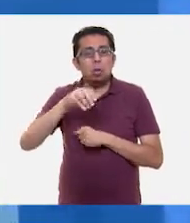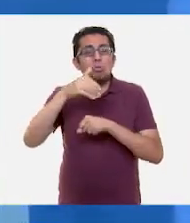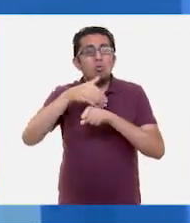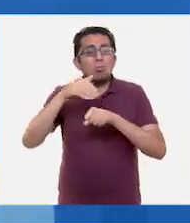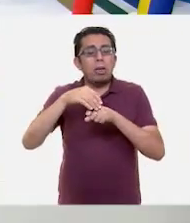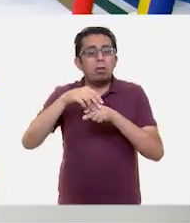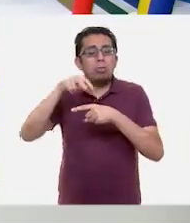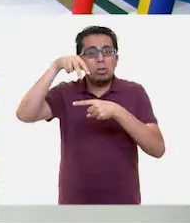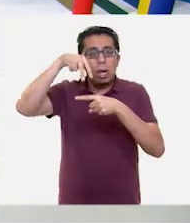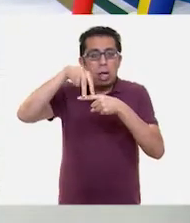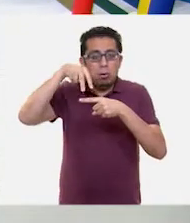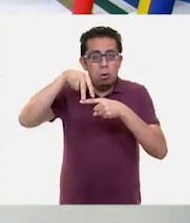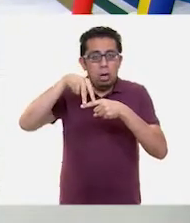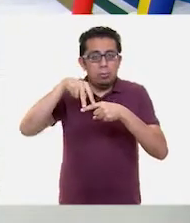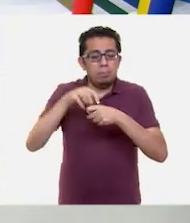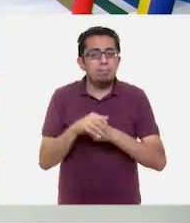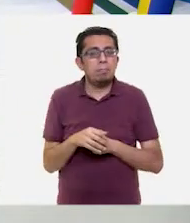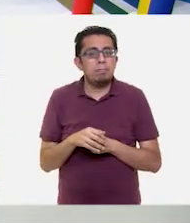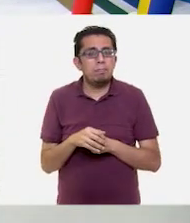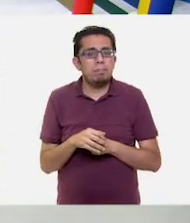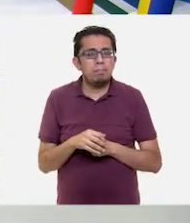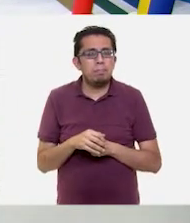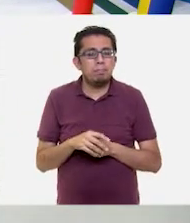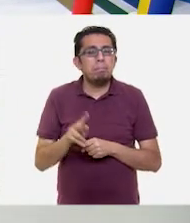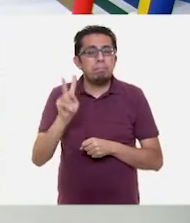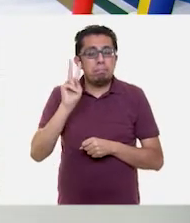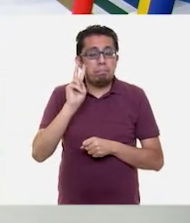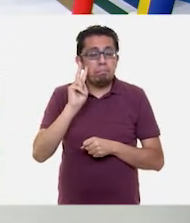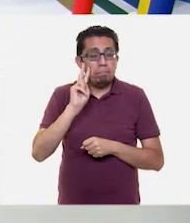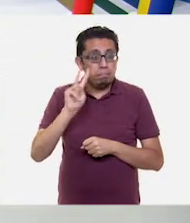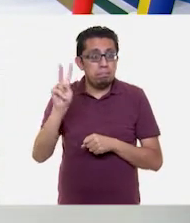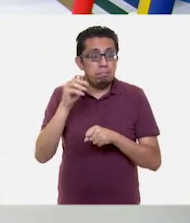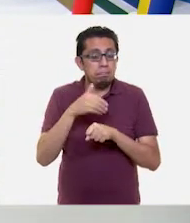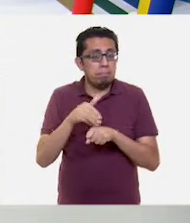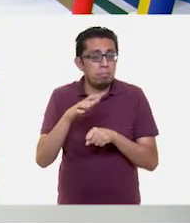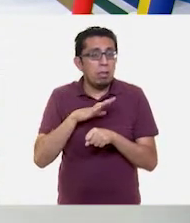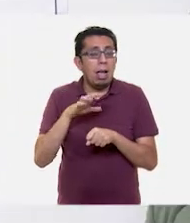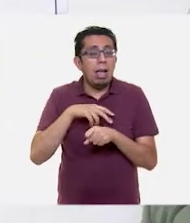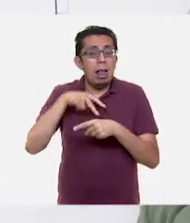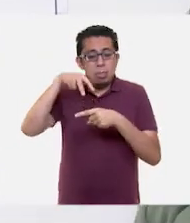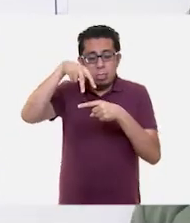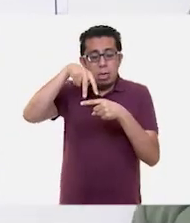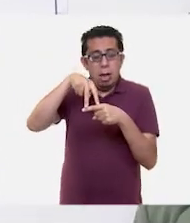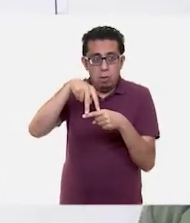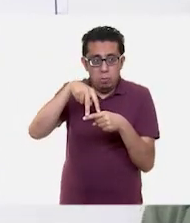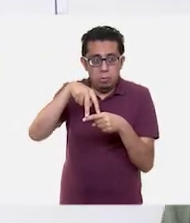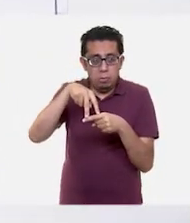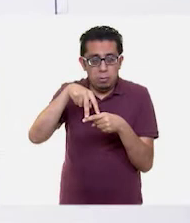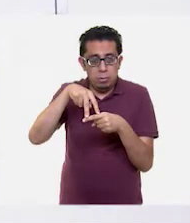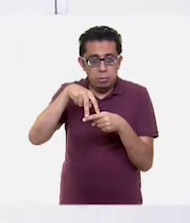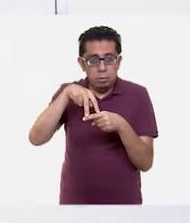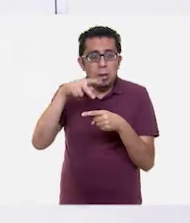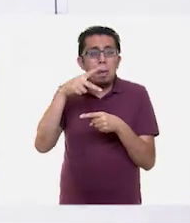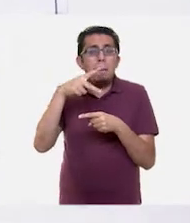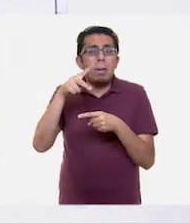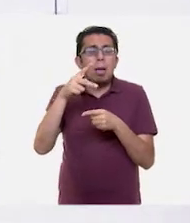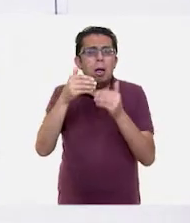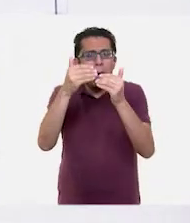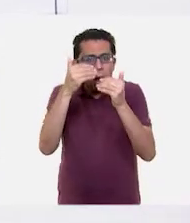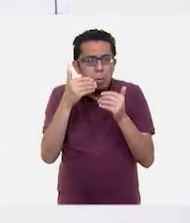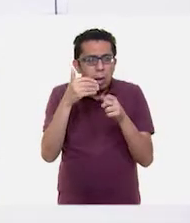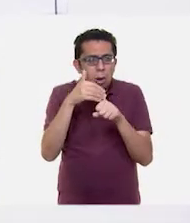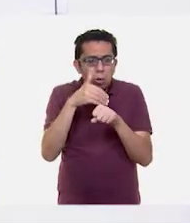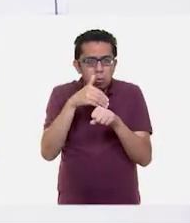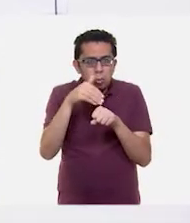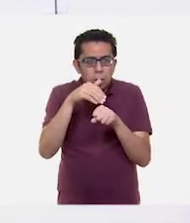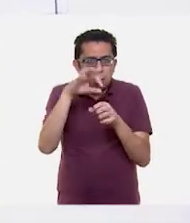es, María. Podemos observar que las figuras de la sucesión son triángulos, pero la sucesión de los números